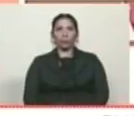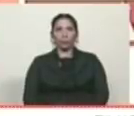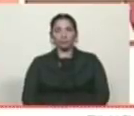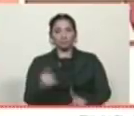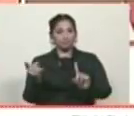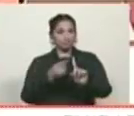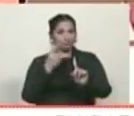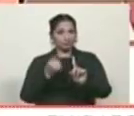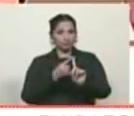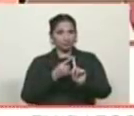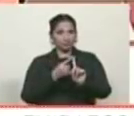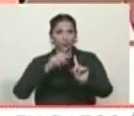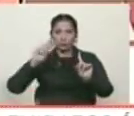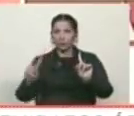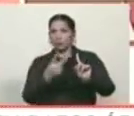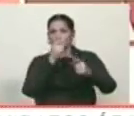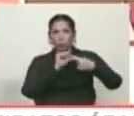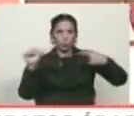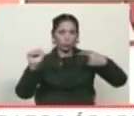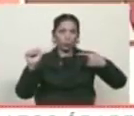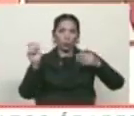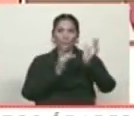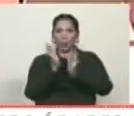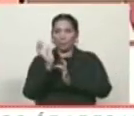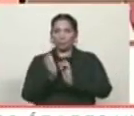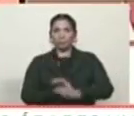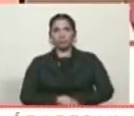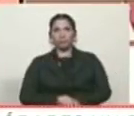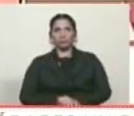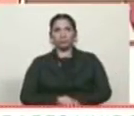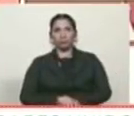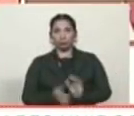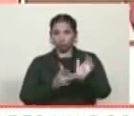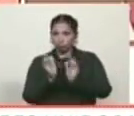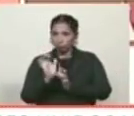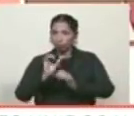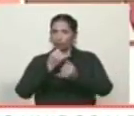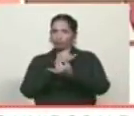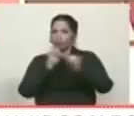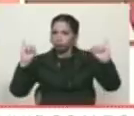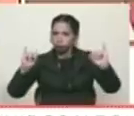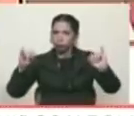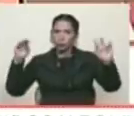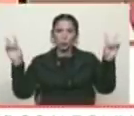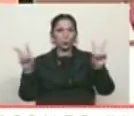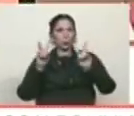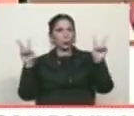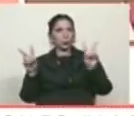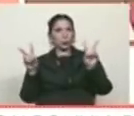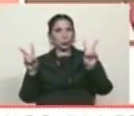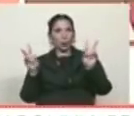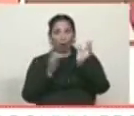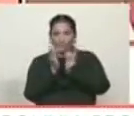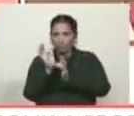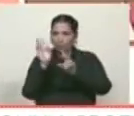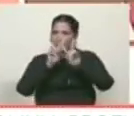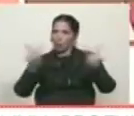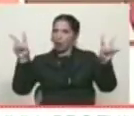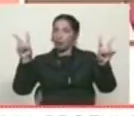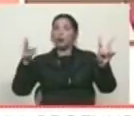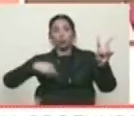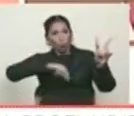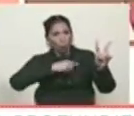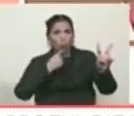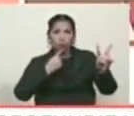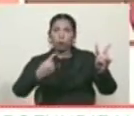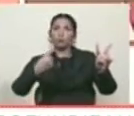lugar, la segunda semana de abril, un abril de independencia, un abril de victoria, un abril de paz. Así lo hemos